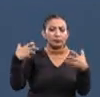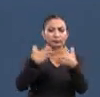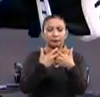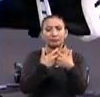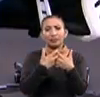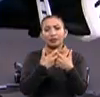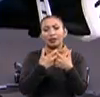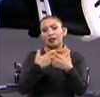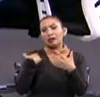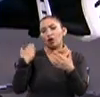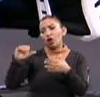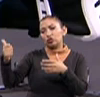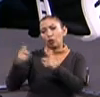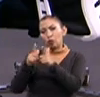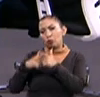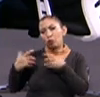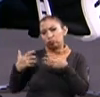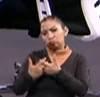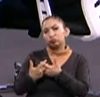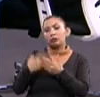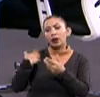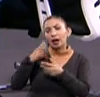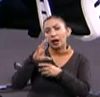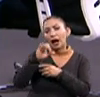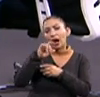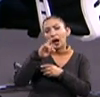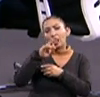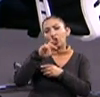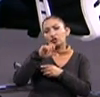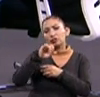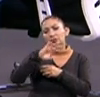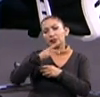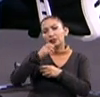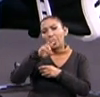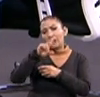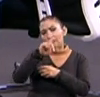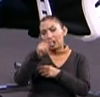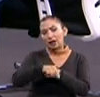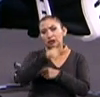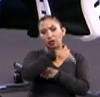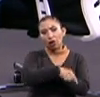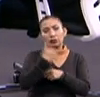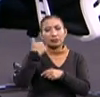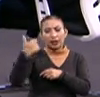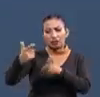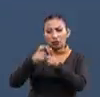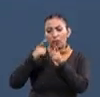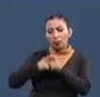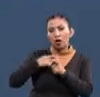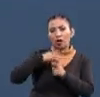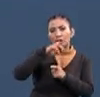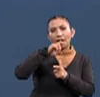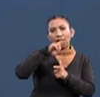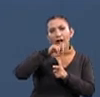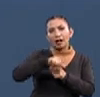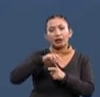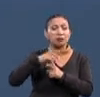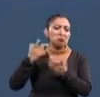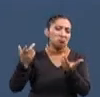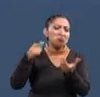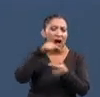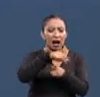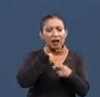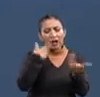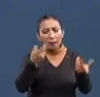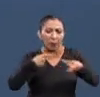música contemporánea, y también en la Carlos Chávez, con un sexteto con obras de Ravel y de Poulenc. Y pues ahí